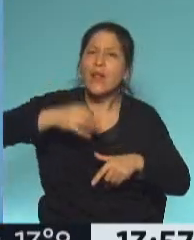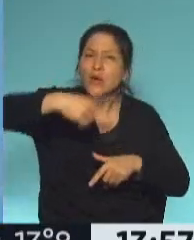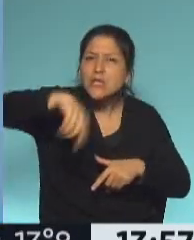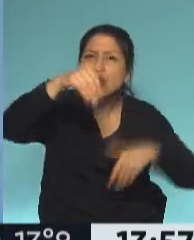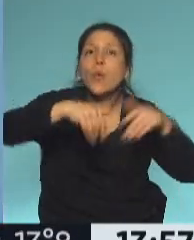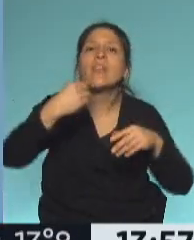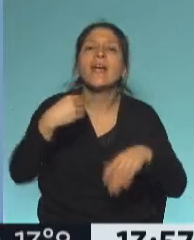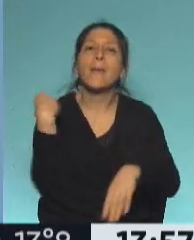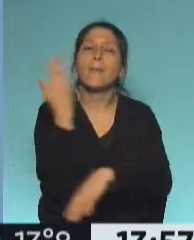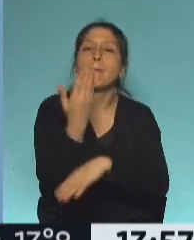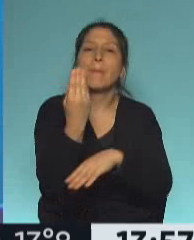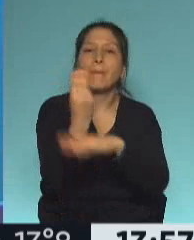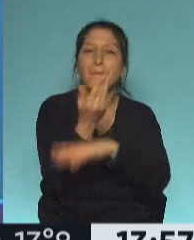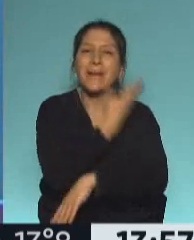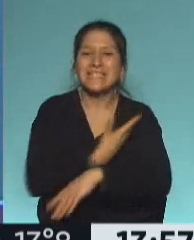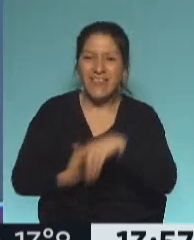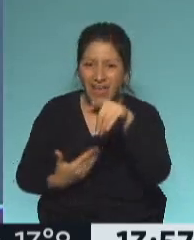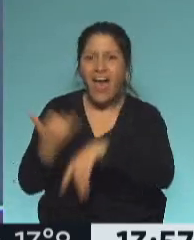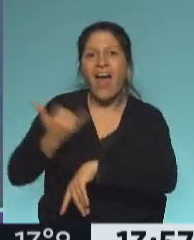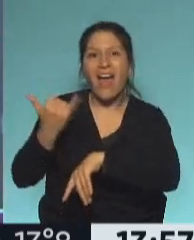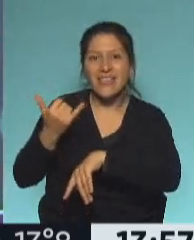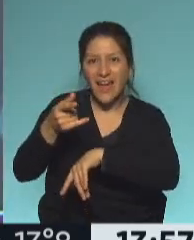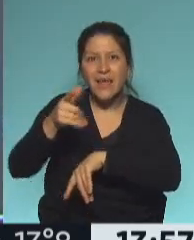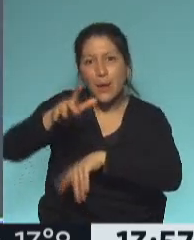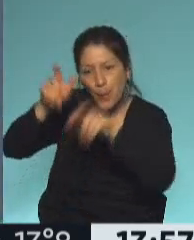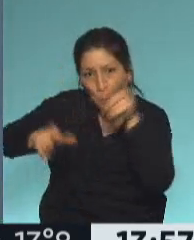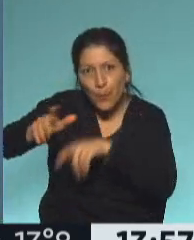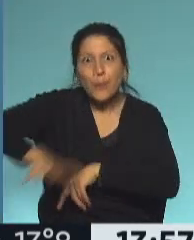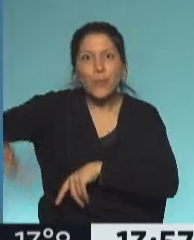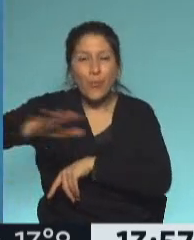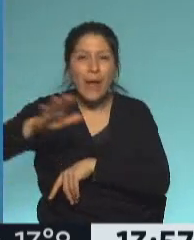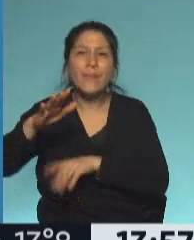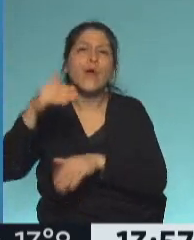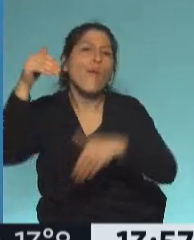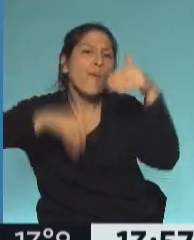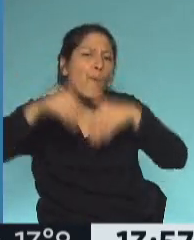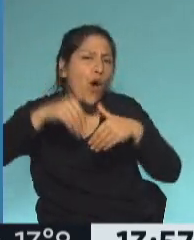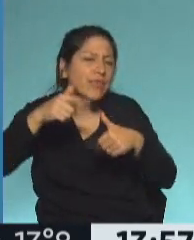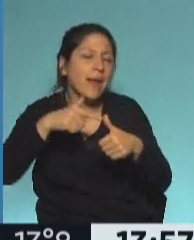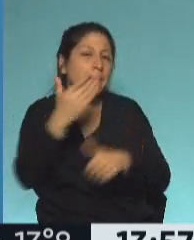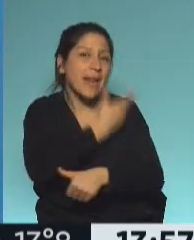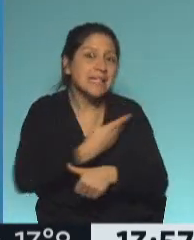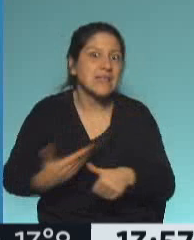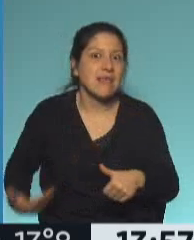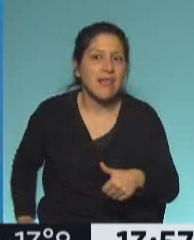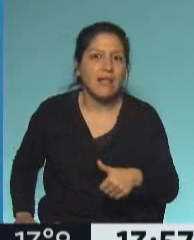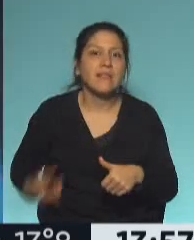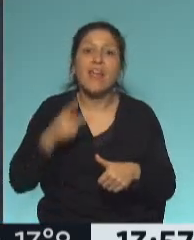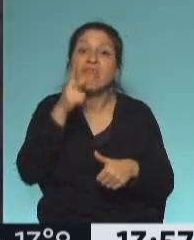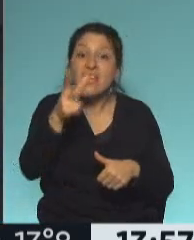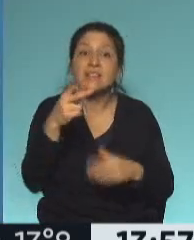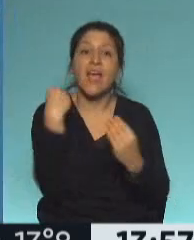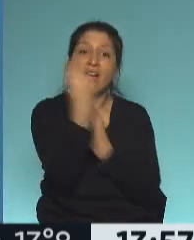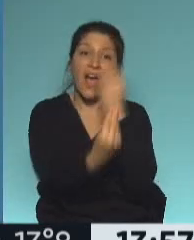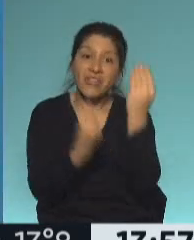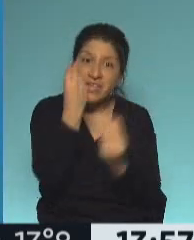al presidente, ahí lo tenemos, perdón. Ahí está, los electores. Los electores votan al presidente. Acá está, candidato a presidente,